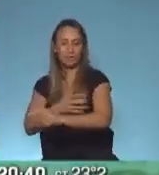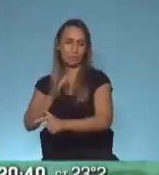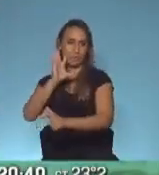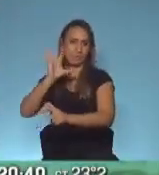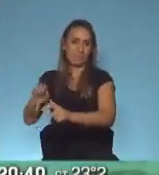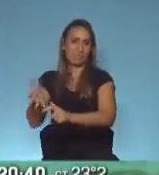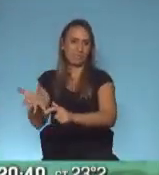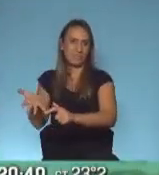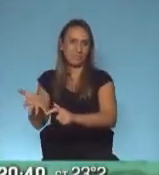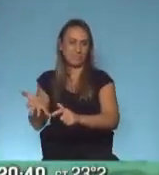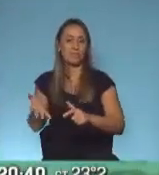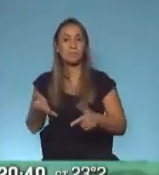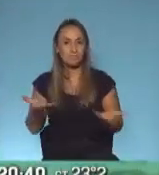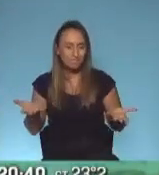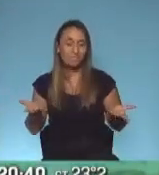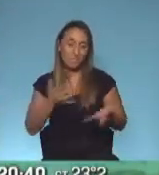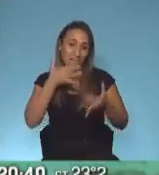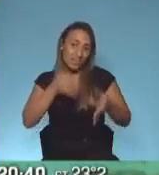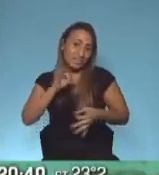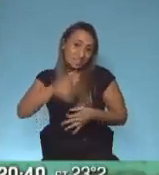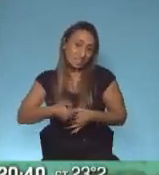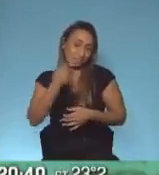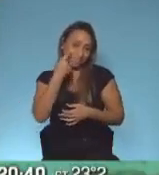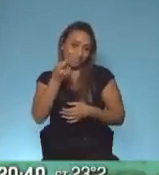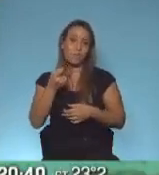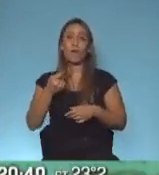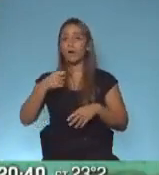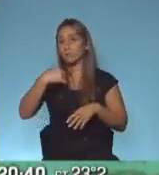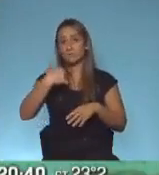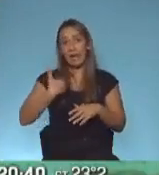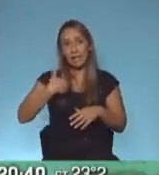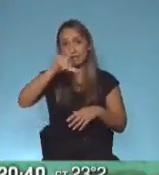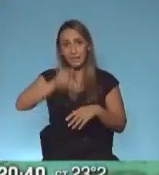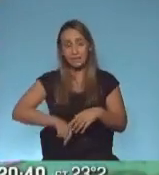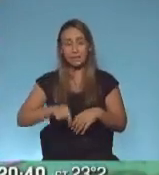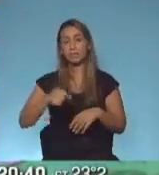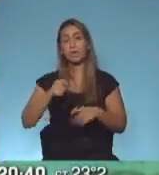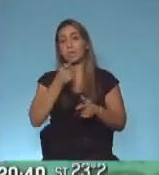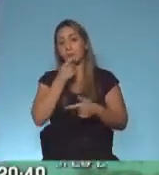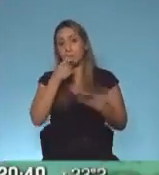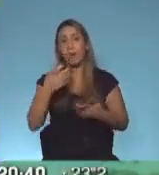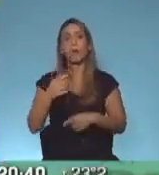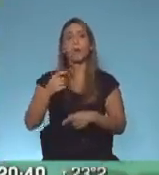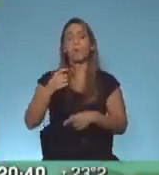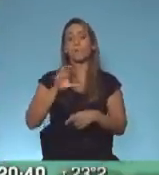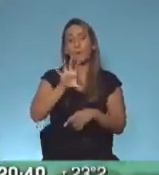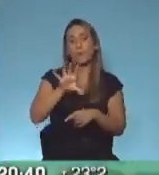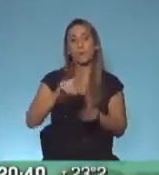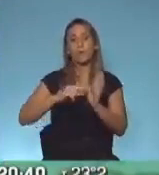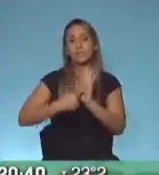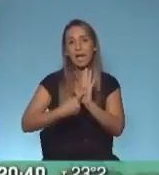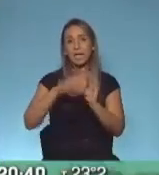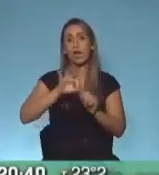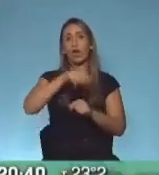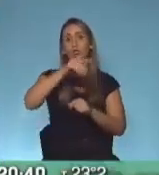cuando uno transita en nuestro país directamente, ¿no? Cuando uno transita en nuestra provincia de Buenos Aires y cuando va también a otras